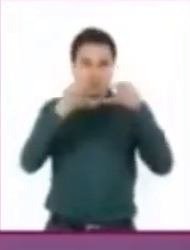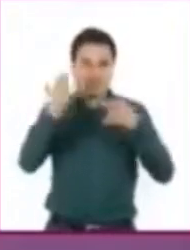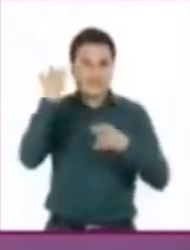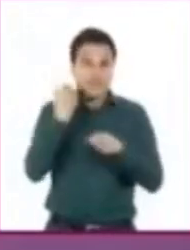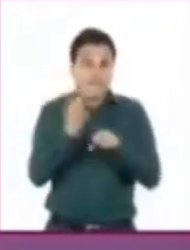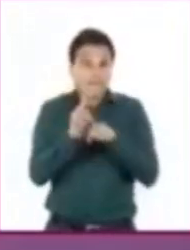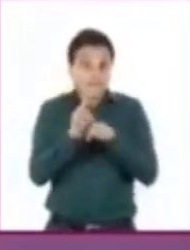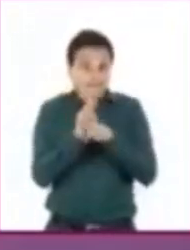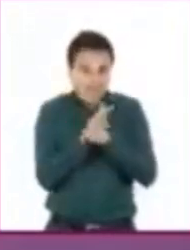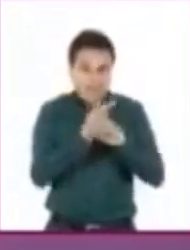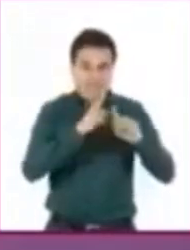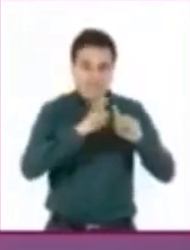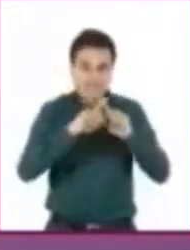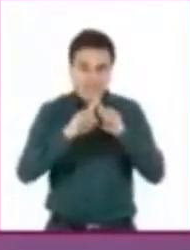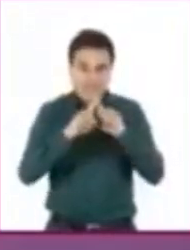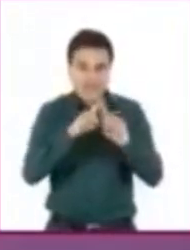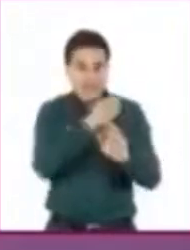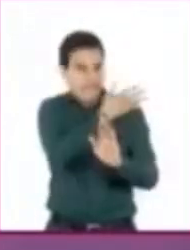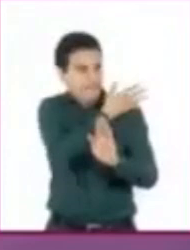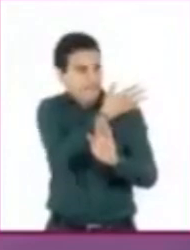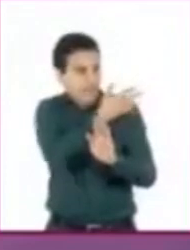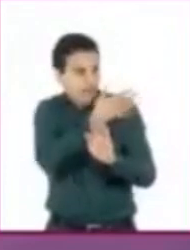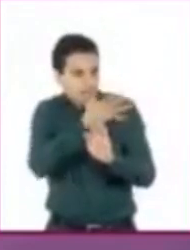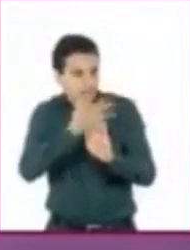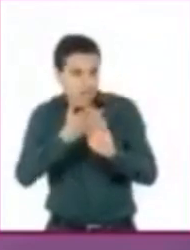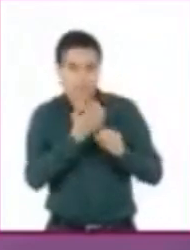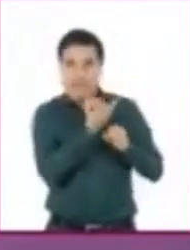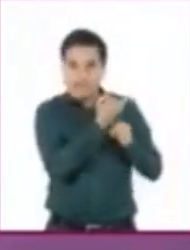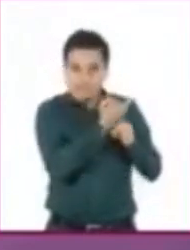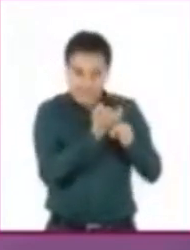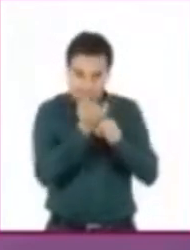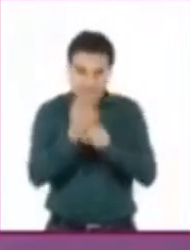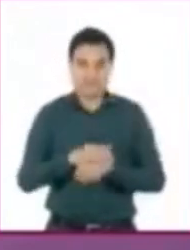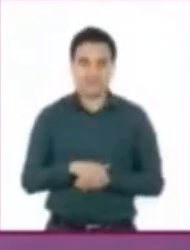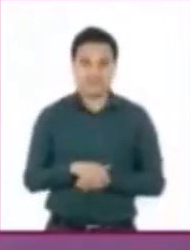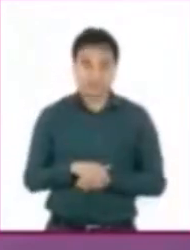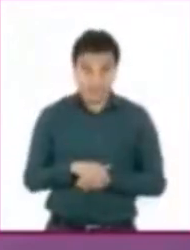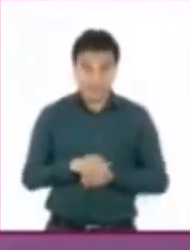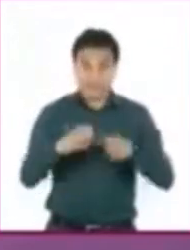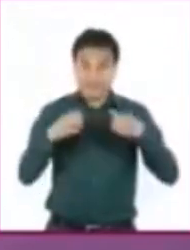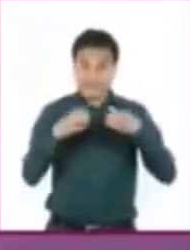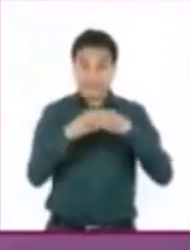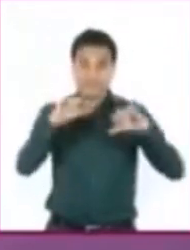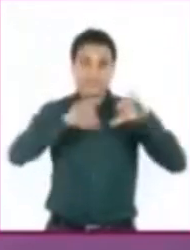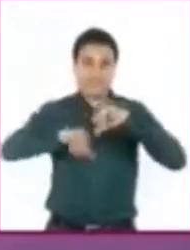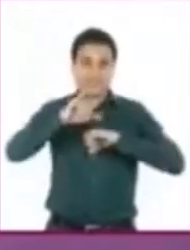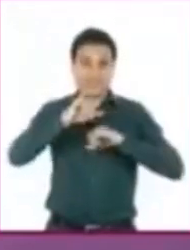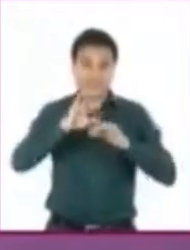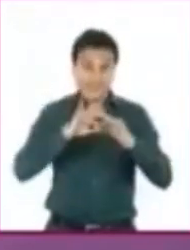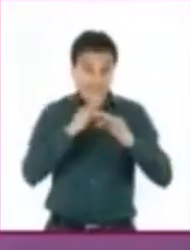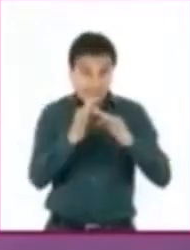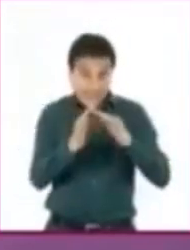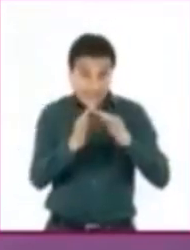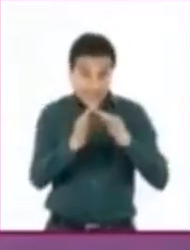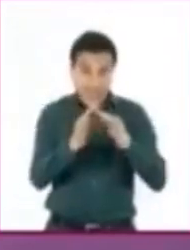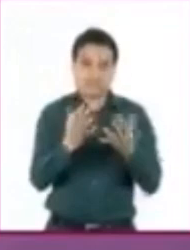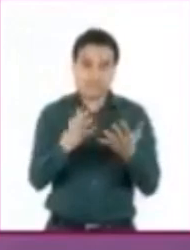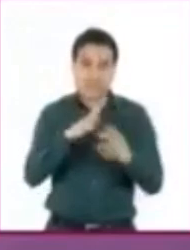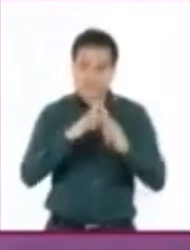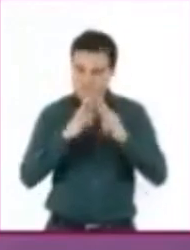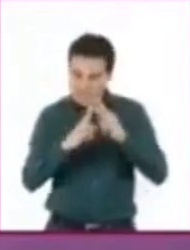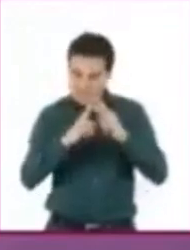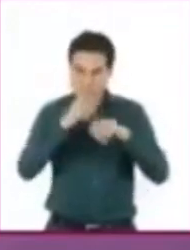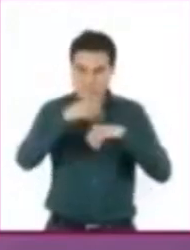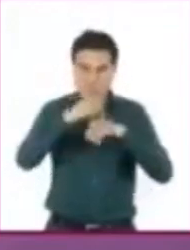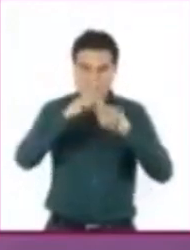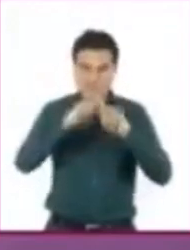acciones realizadas por los seres humanos en el pasado. Y a diferencia de las ciencias exactas, no tiene una sola verdad. Cuenta con varias